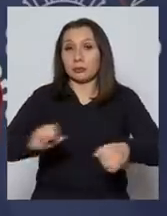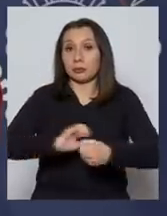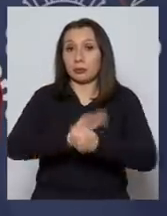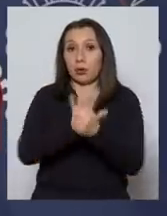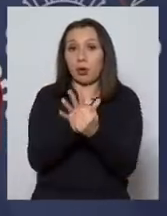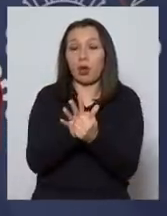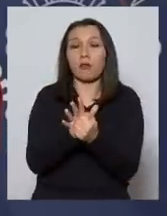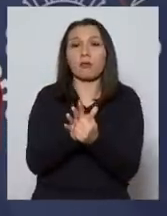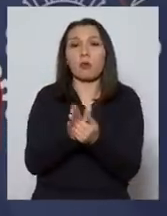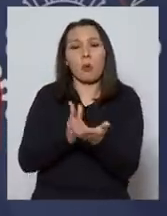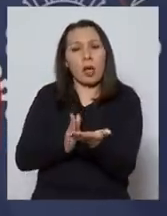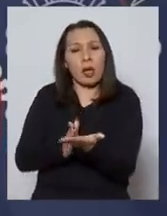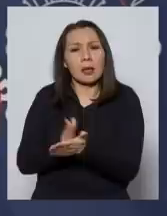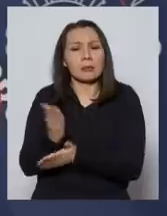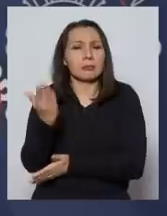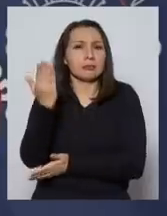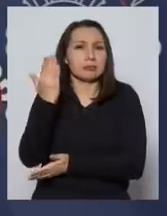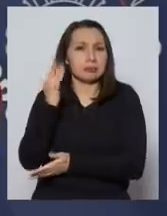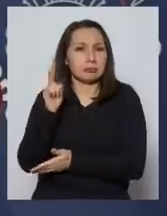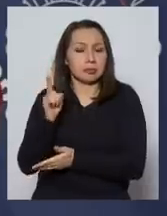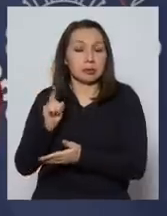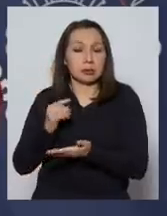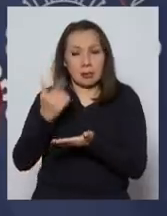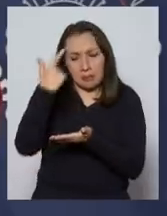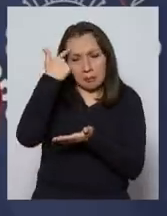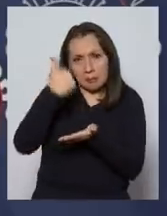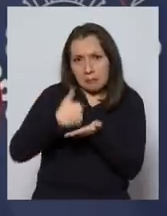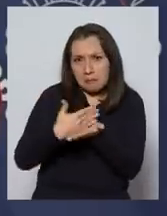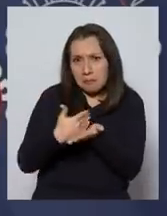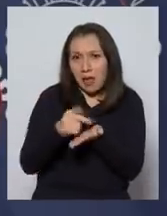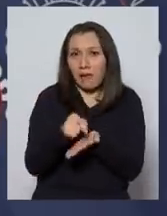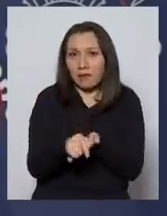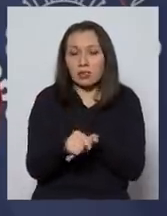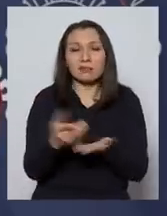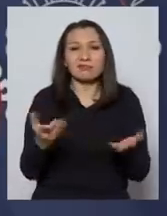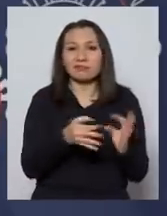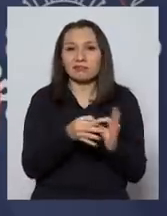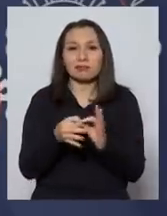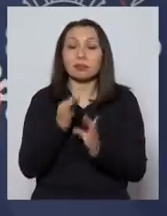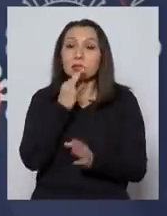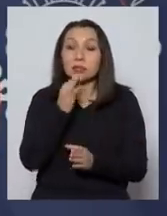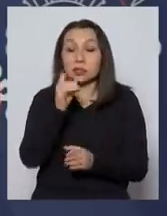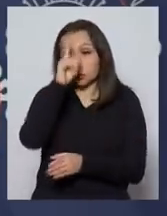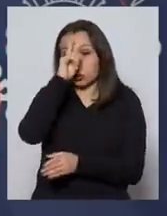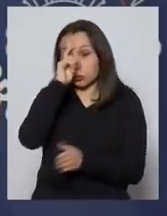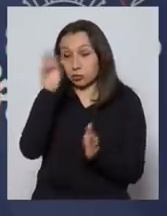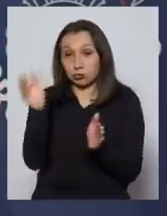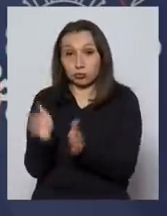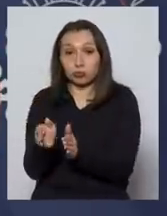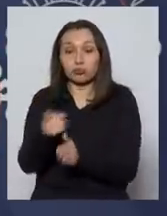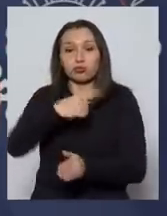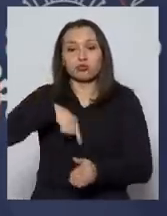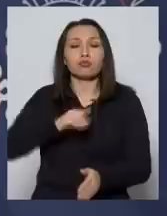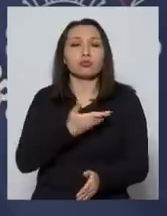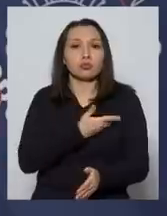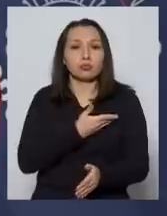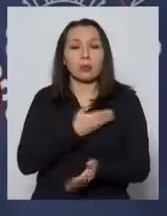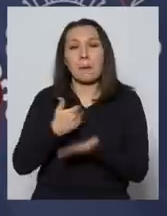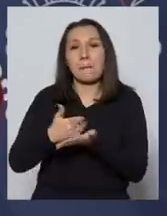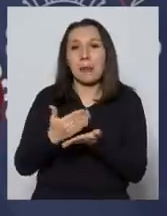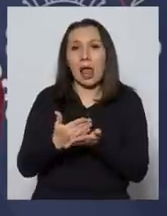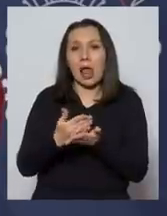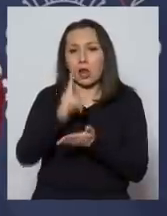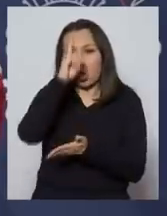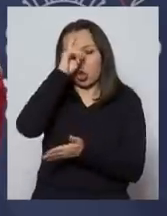coronavirus desde comienzos de esta planificación. Estamos hablando que desde la atención primaria hoy día nosotros tenemos un plan